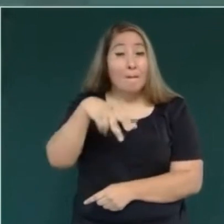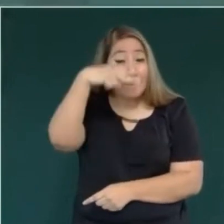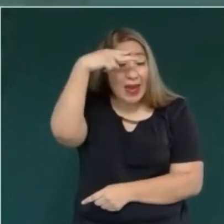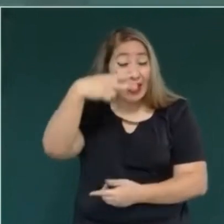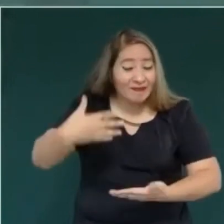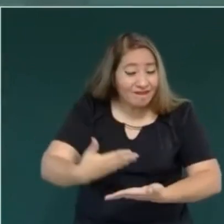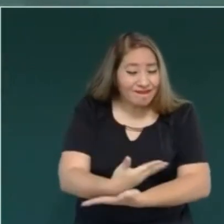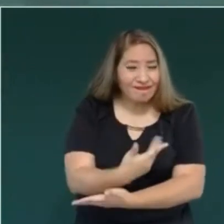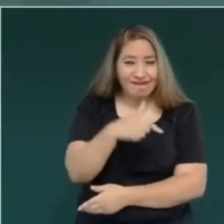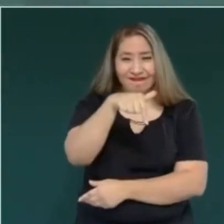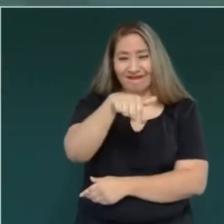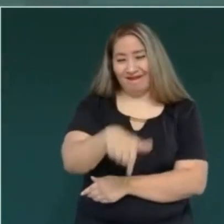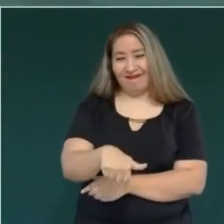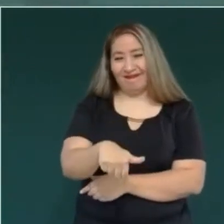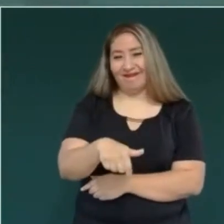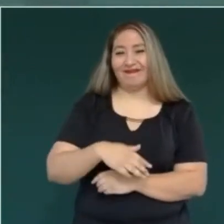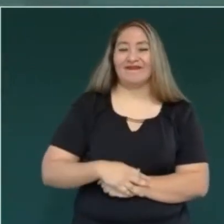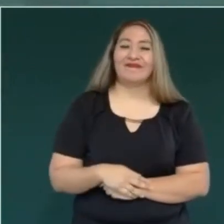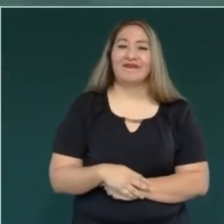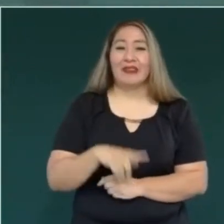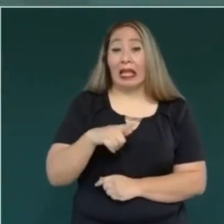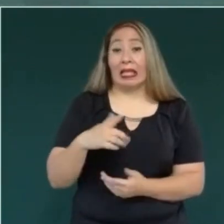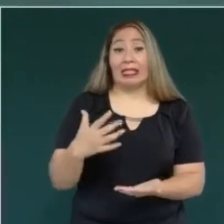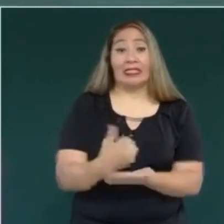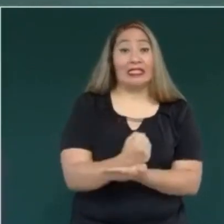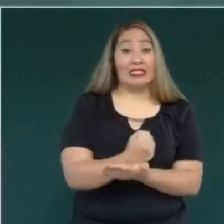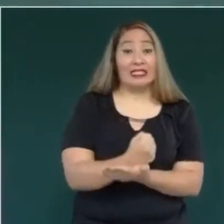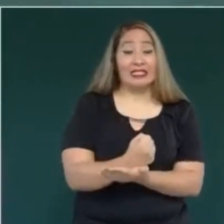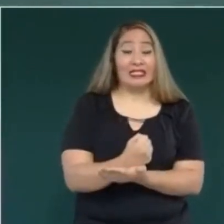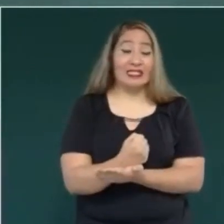mexicana, que ganó